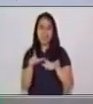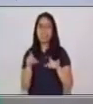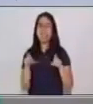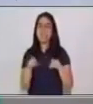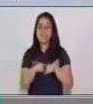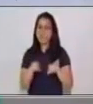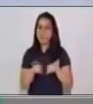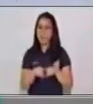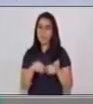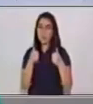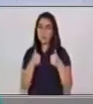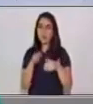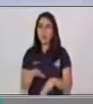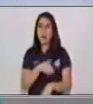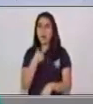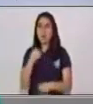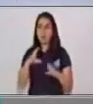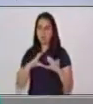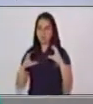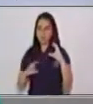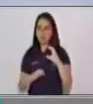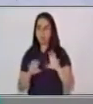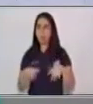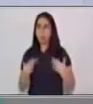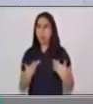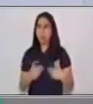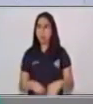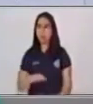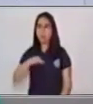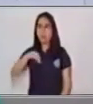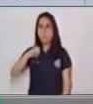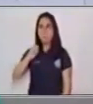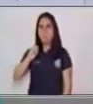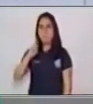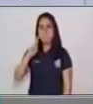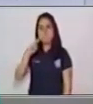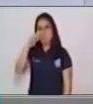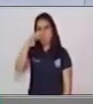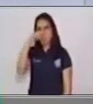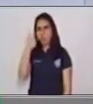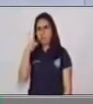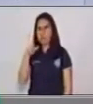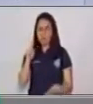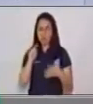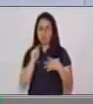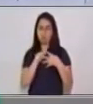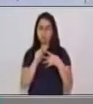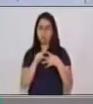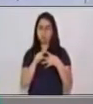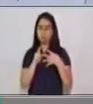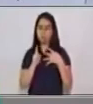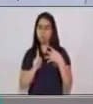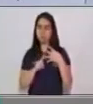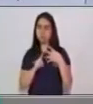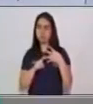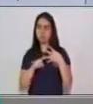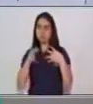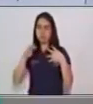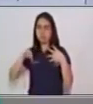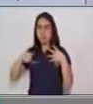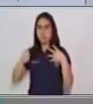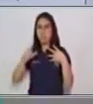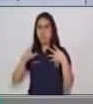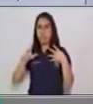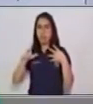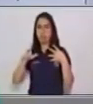Este es un poema con rima consonante. Para que repasemos, este es un poema con 1, 2,